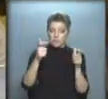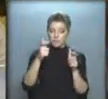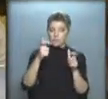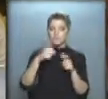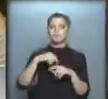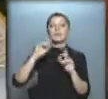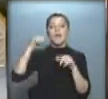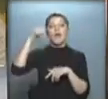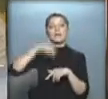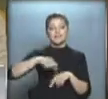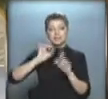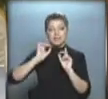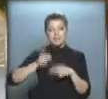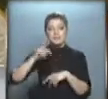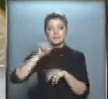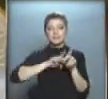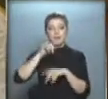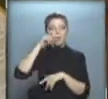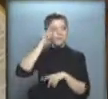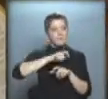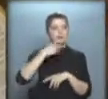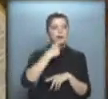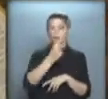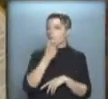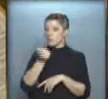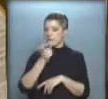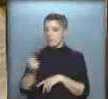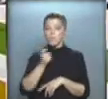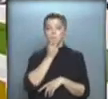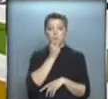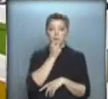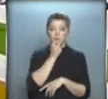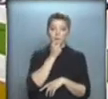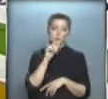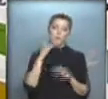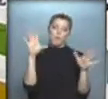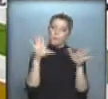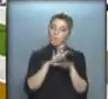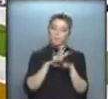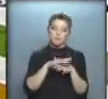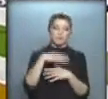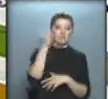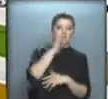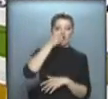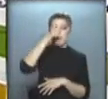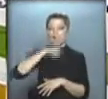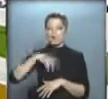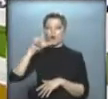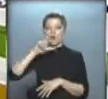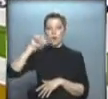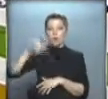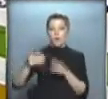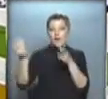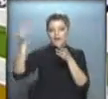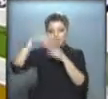incidieron las mayores cantidades consumidas principalmente por la coincidencia del feriado largo con el día del niño que derivó en